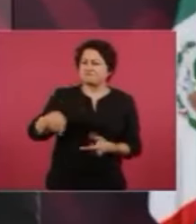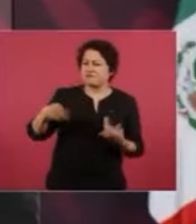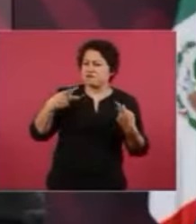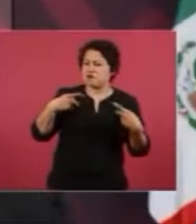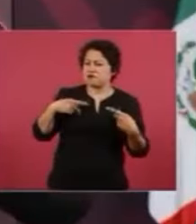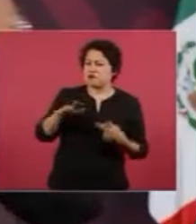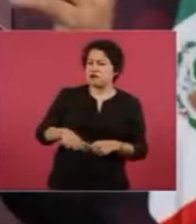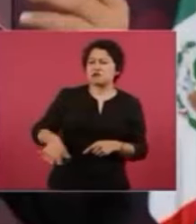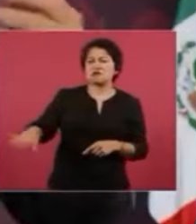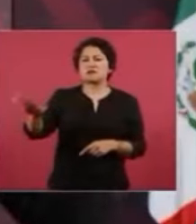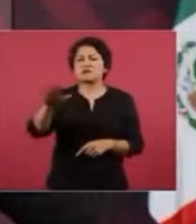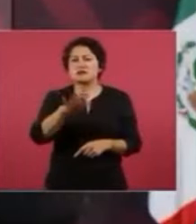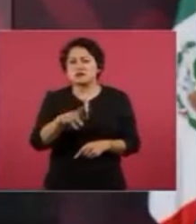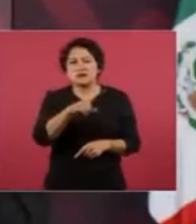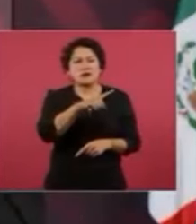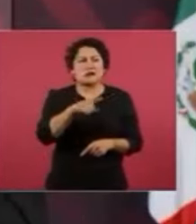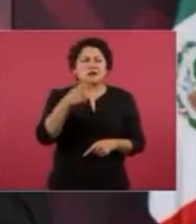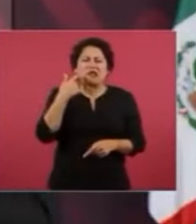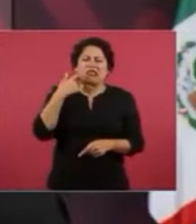y tenemos un pueblo